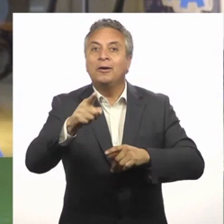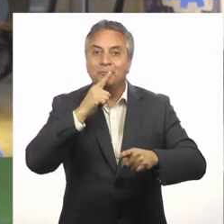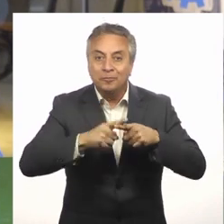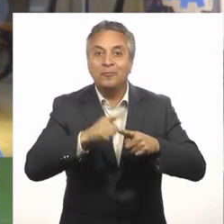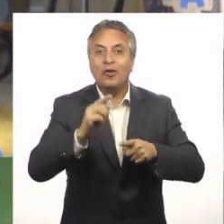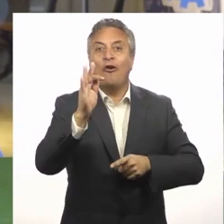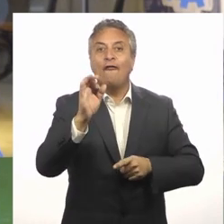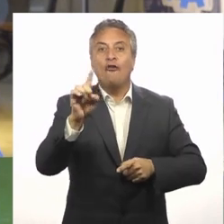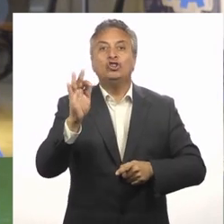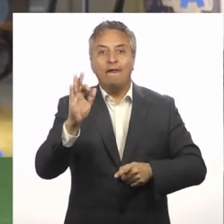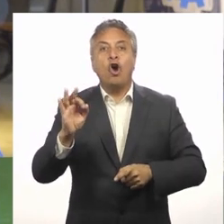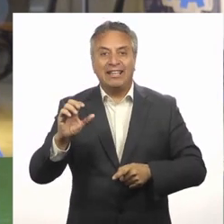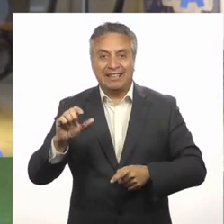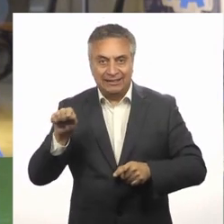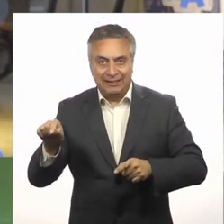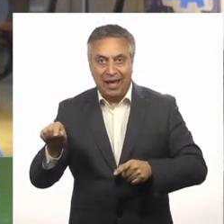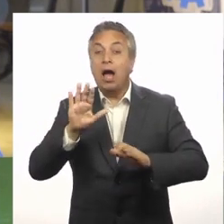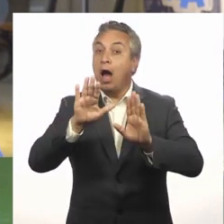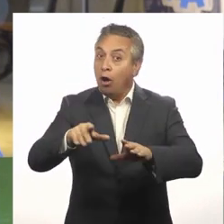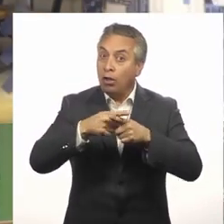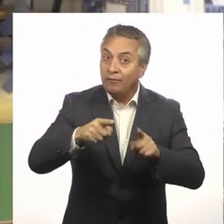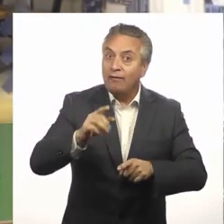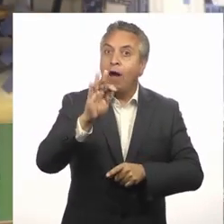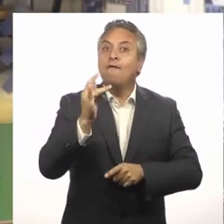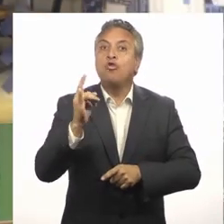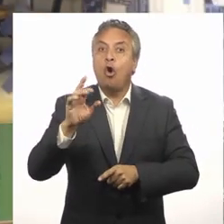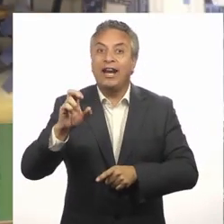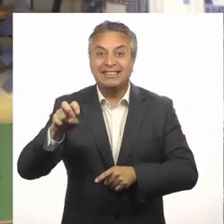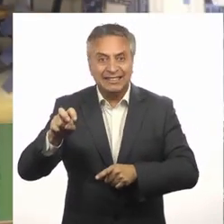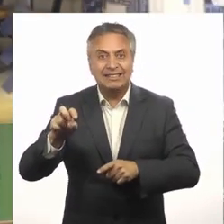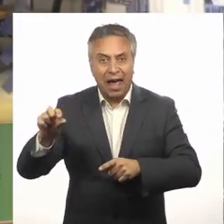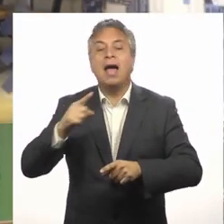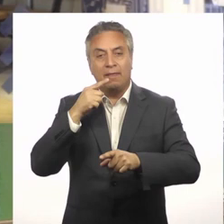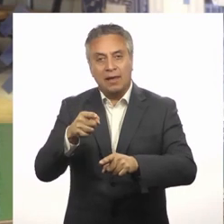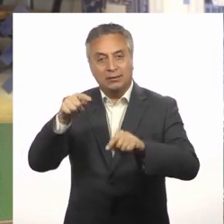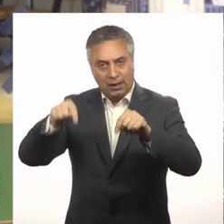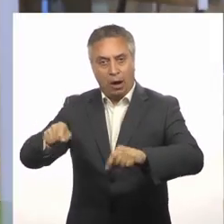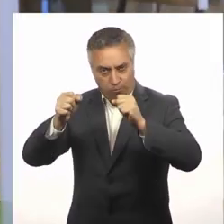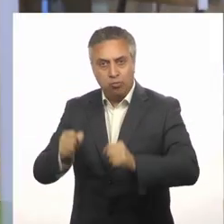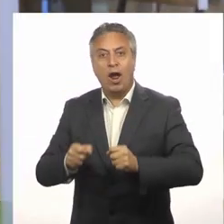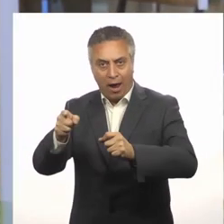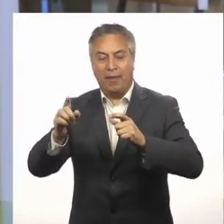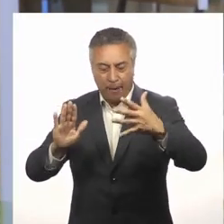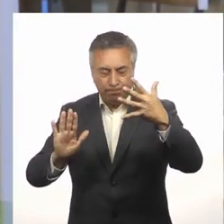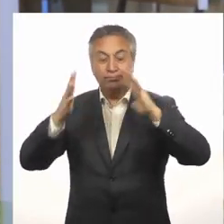fosforescencia. Ahora, la fluorescencia y la fosforescencia permiten que las cosas puedan brillar en la oscuridad.